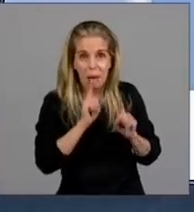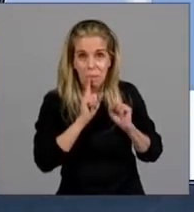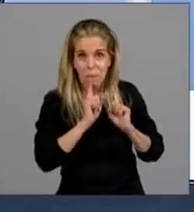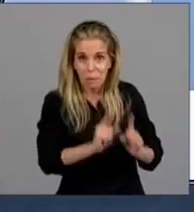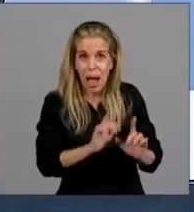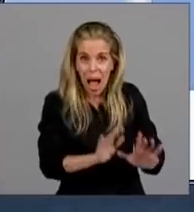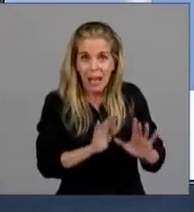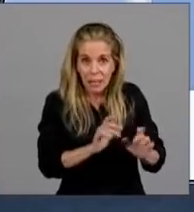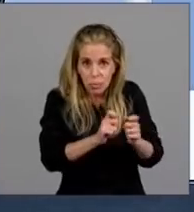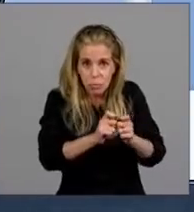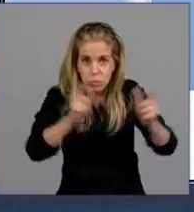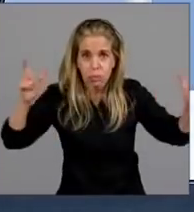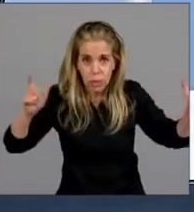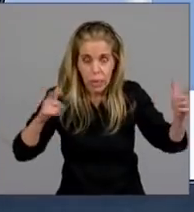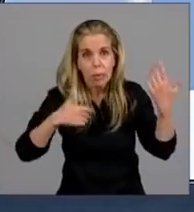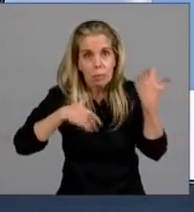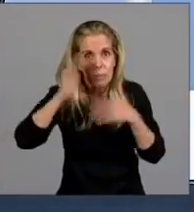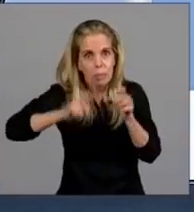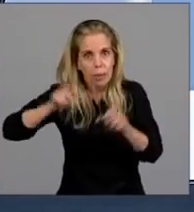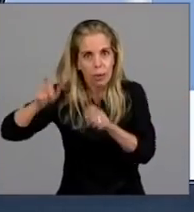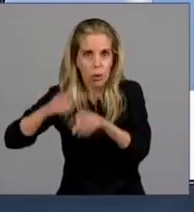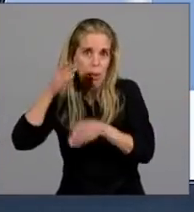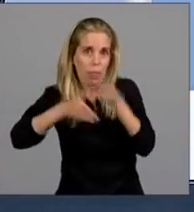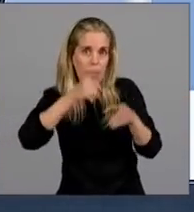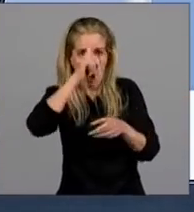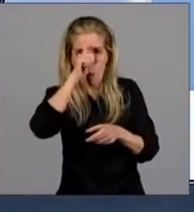va a tener que recurrir al sistema de salud.